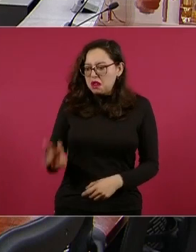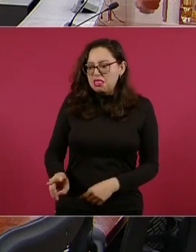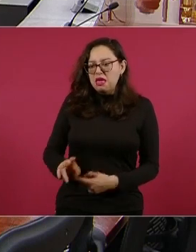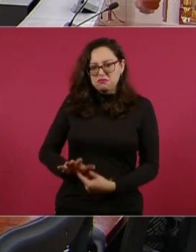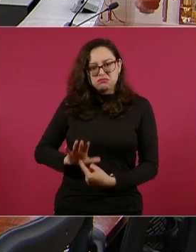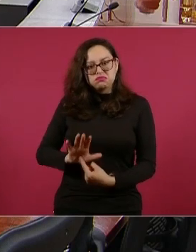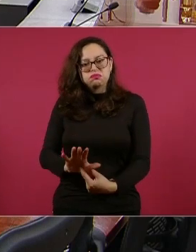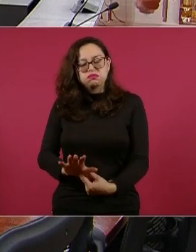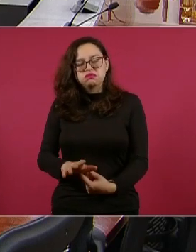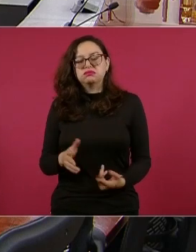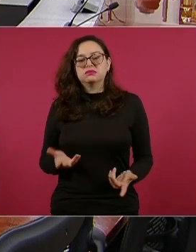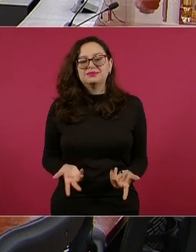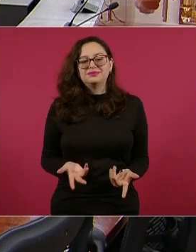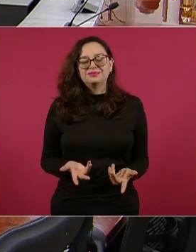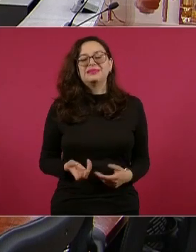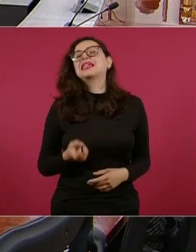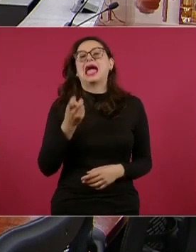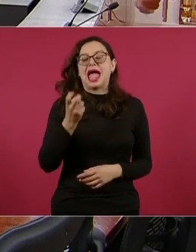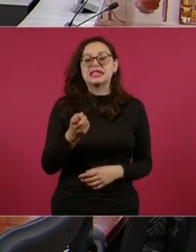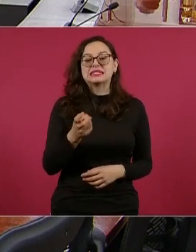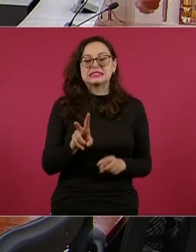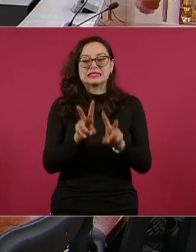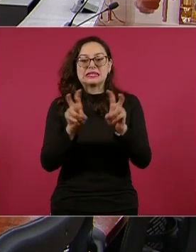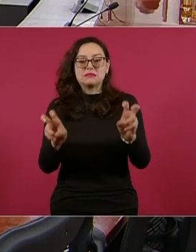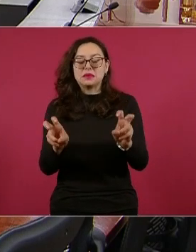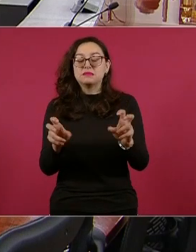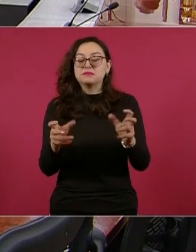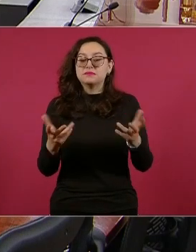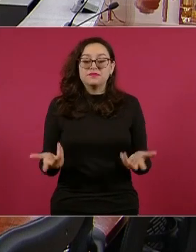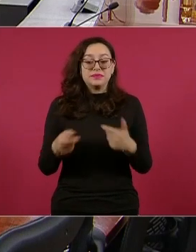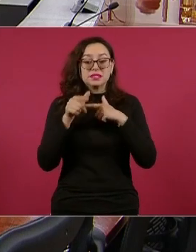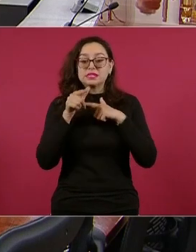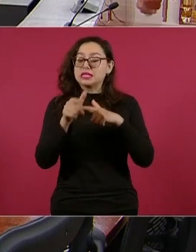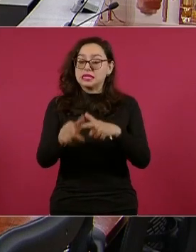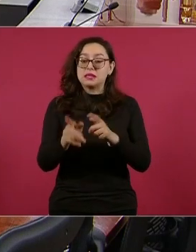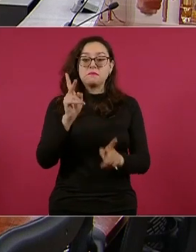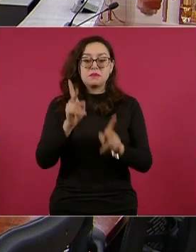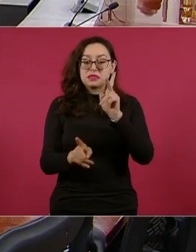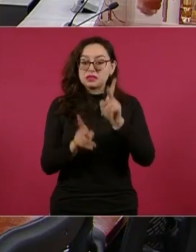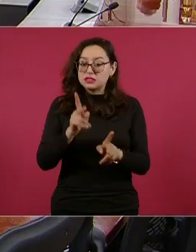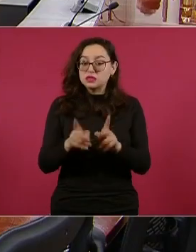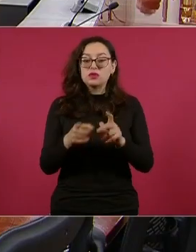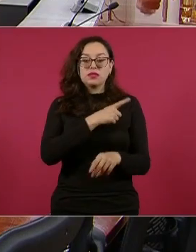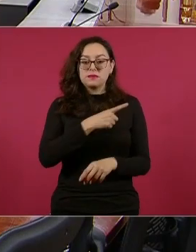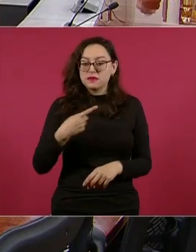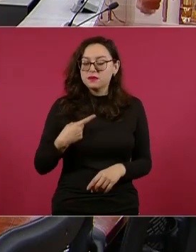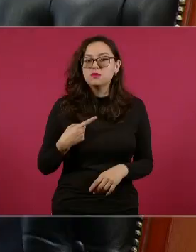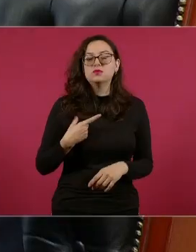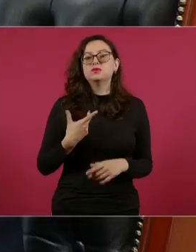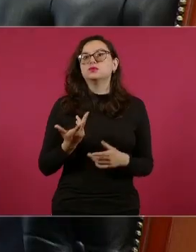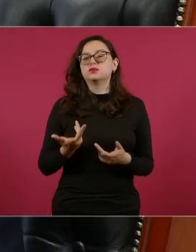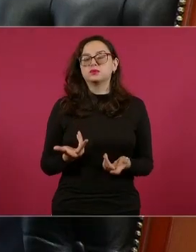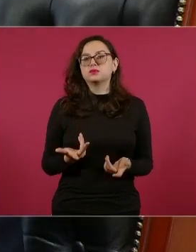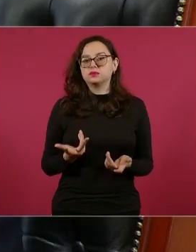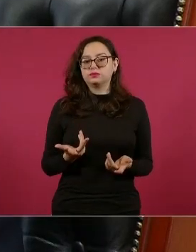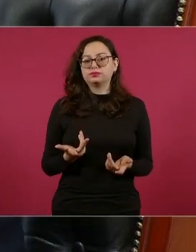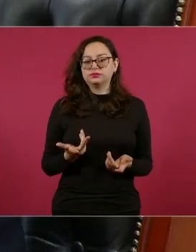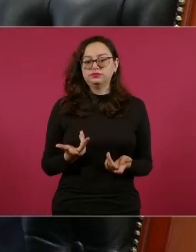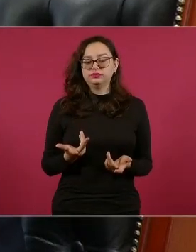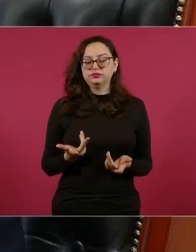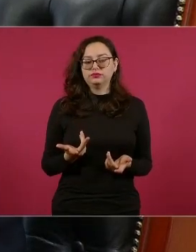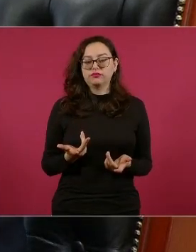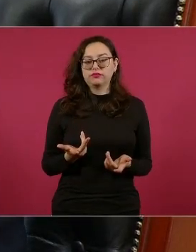Pero en fin, es bueno el tema, es mucho, muy, muy bueno, y ojalá y acepten,